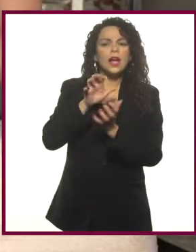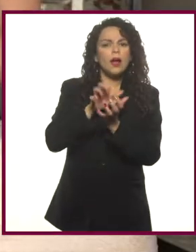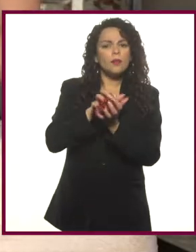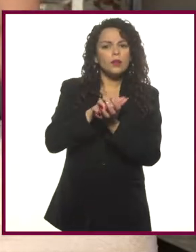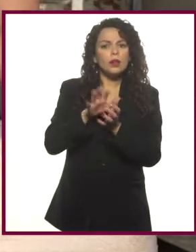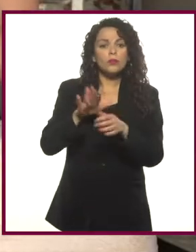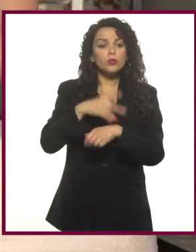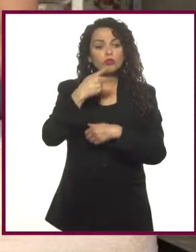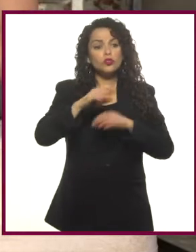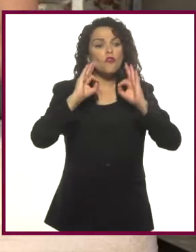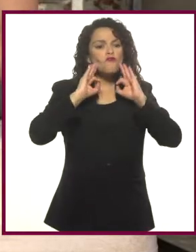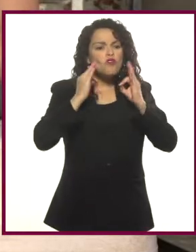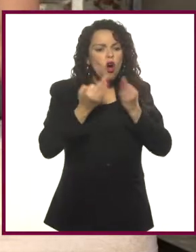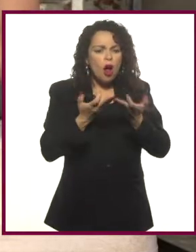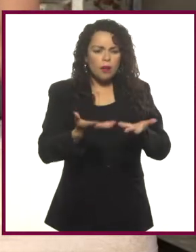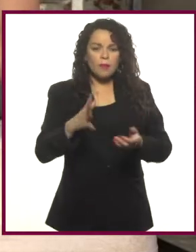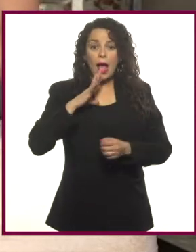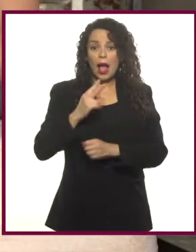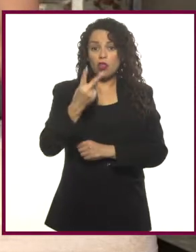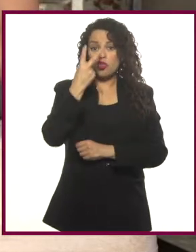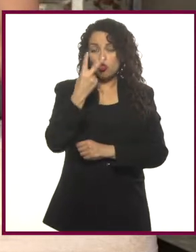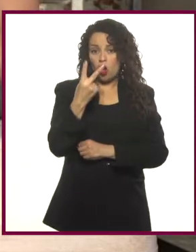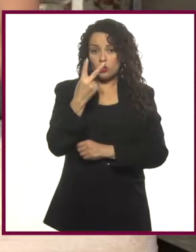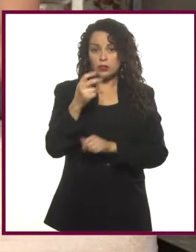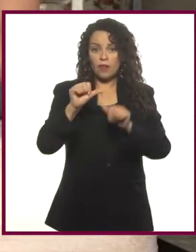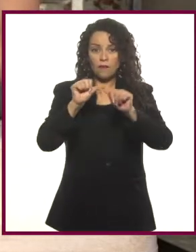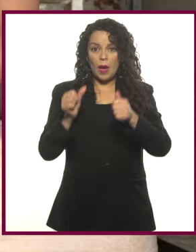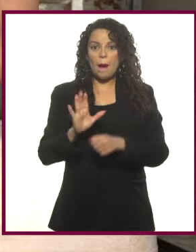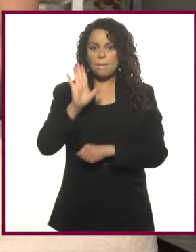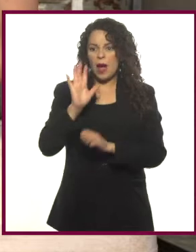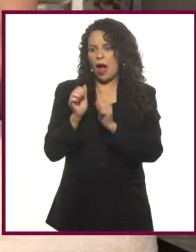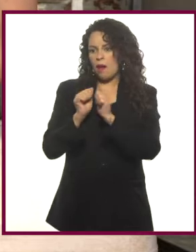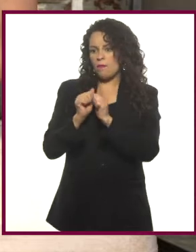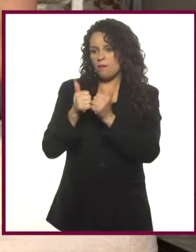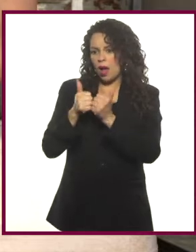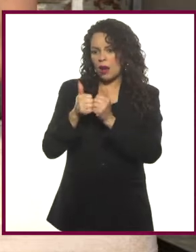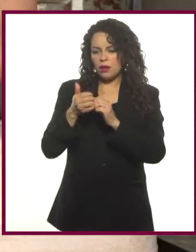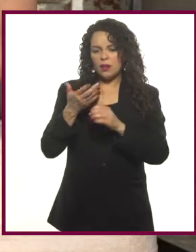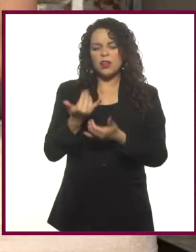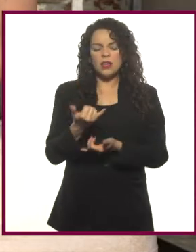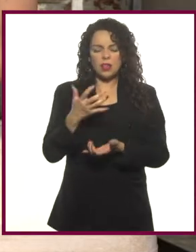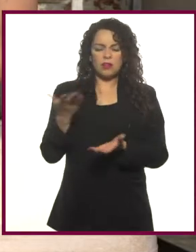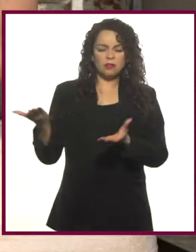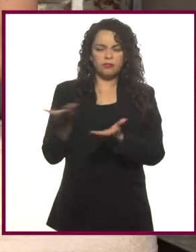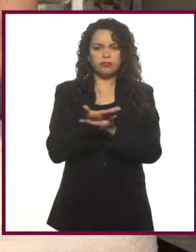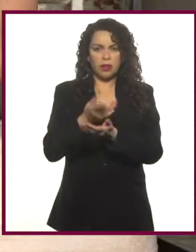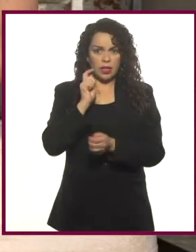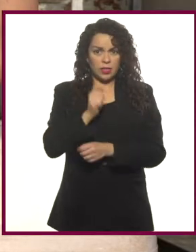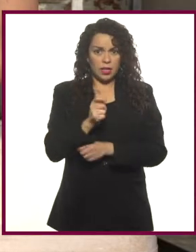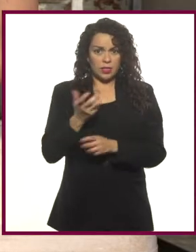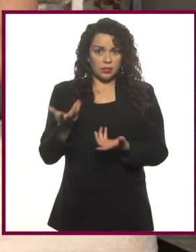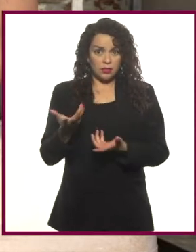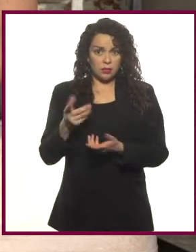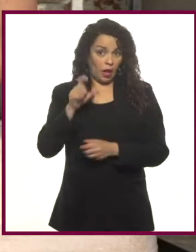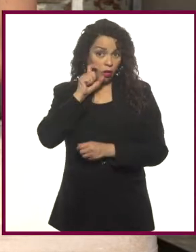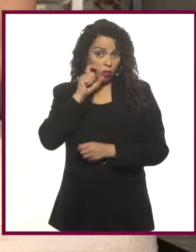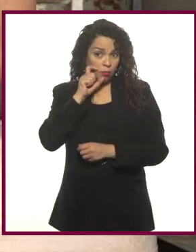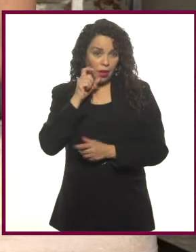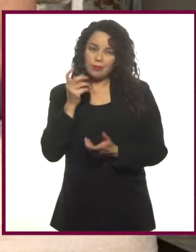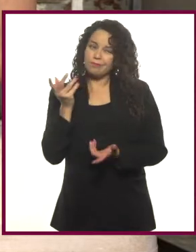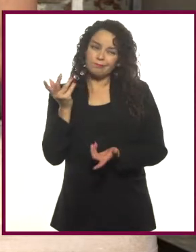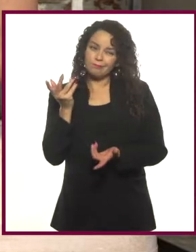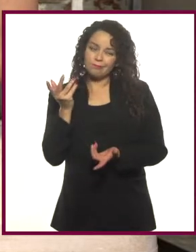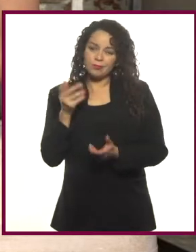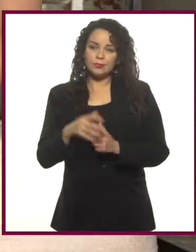era una hamburguesa? Por la forma. Hay 2 figuras ahí que parecen panes. Y eso que está en medio, que ni modo que sea una rebanadota